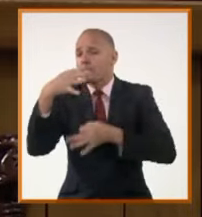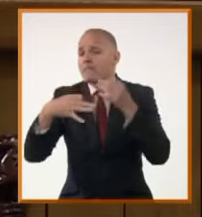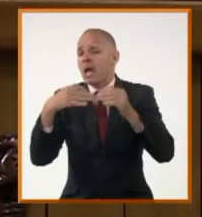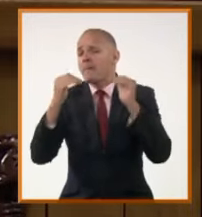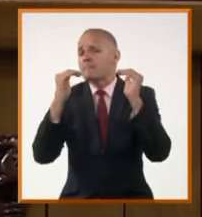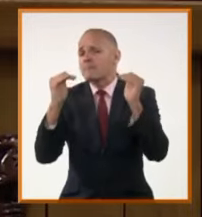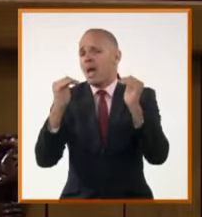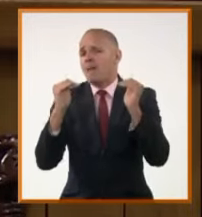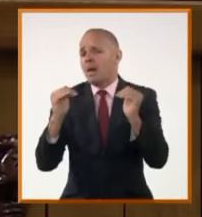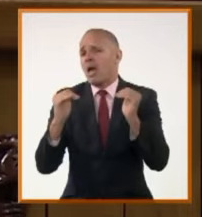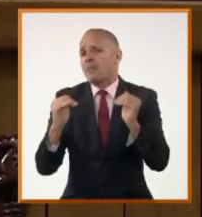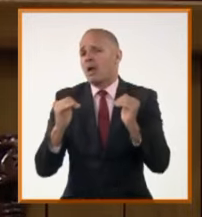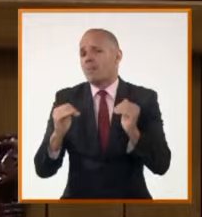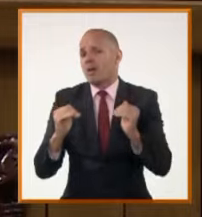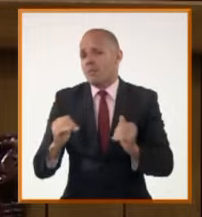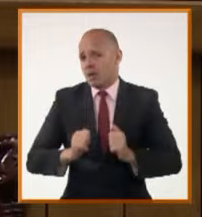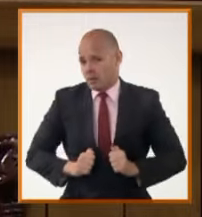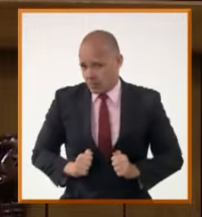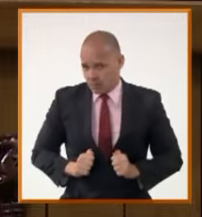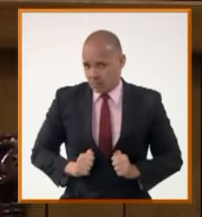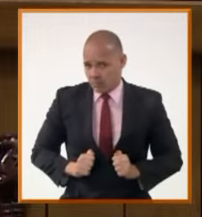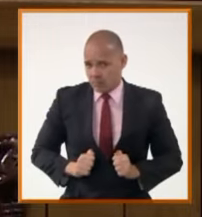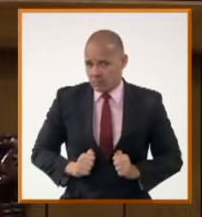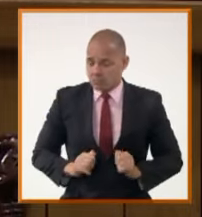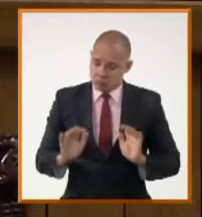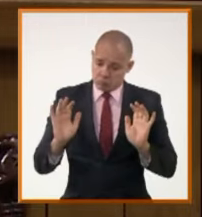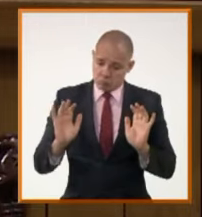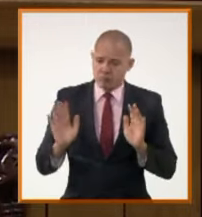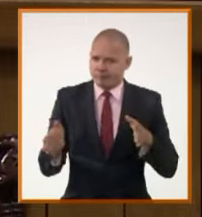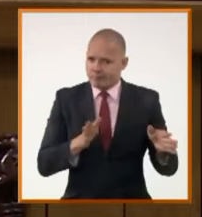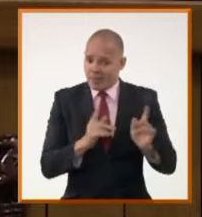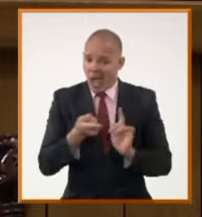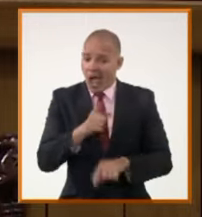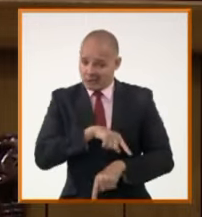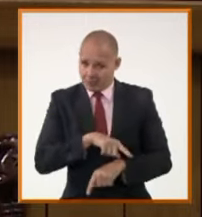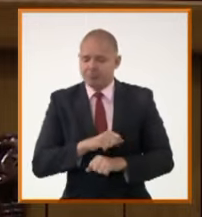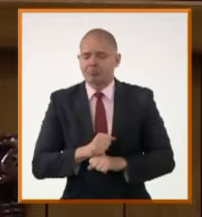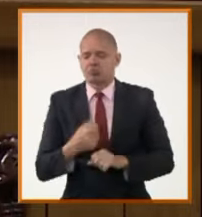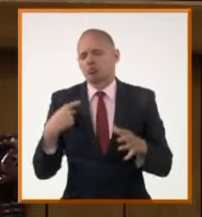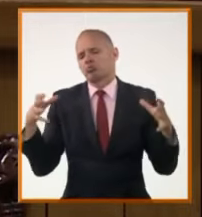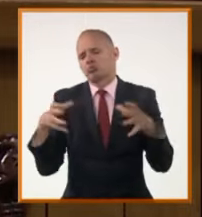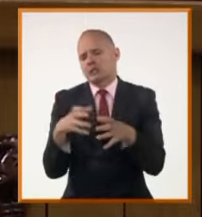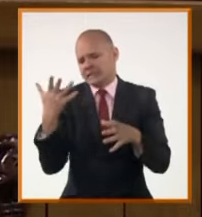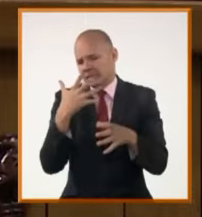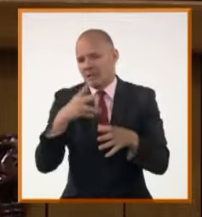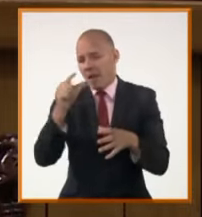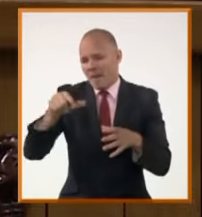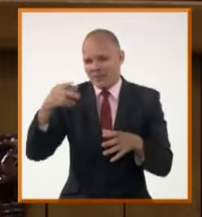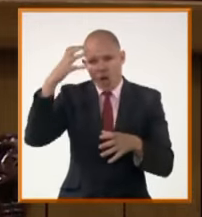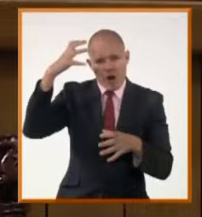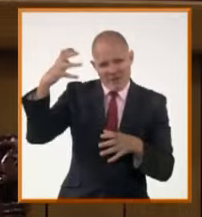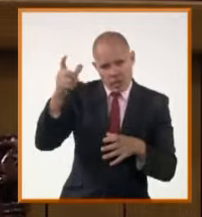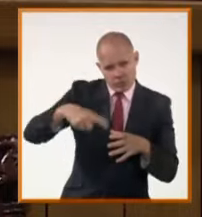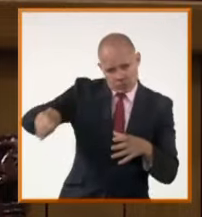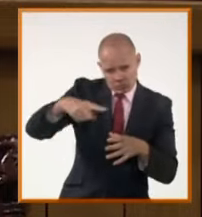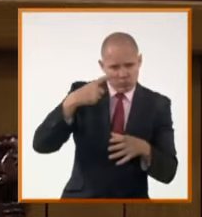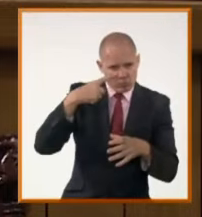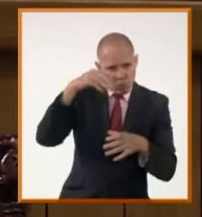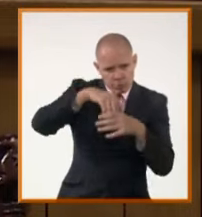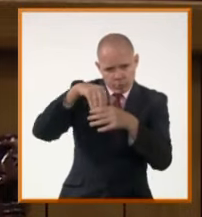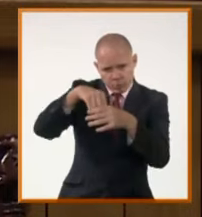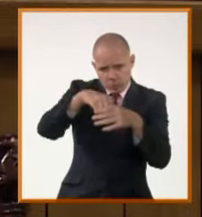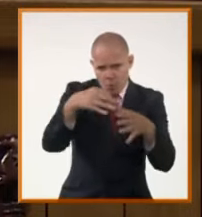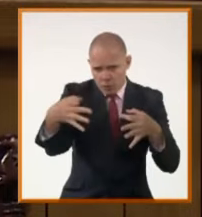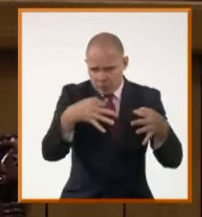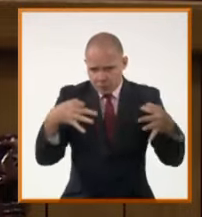ese proceso. Entonces, ¿qué es lo que dijimos anoche con los gobernadores? Va a haber una selección de